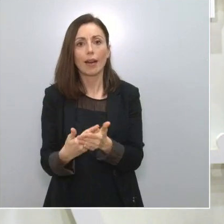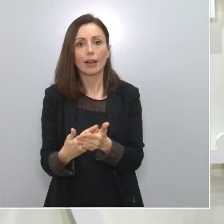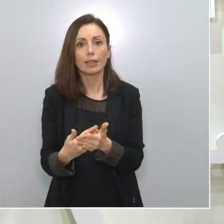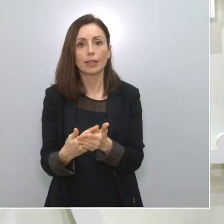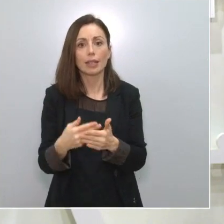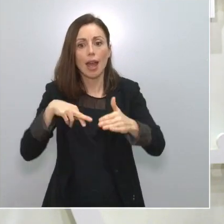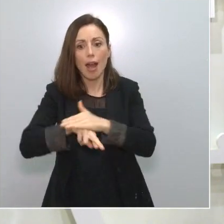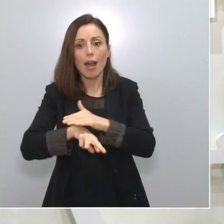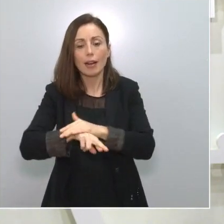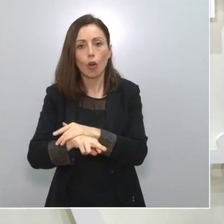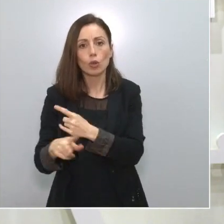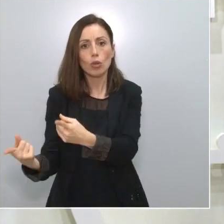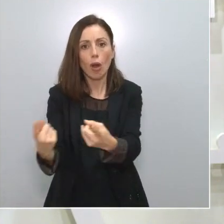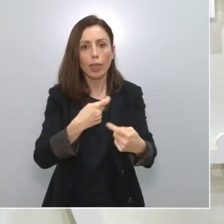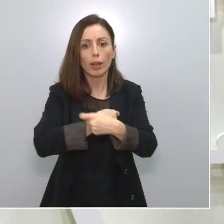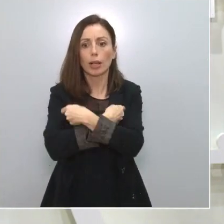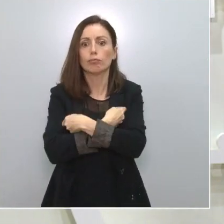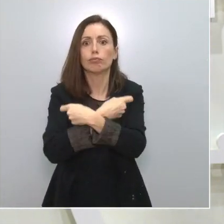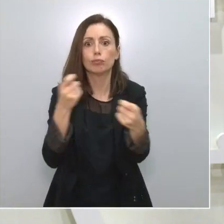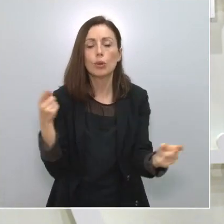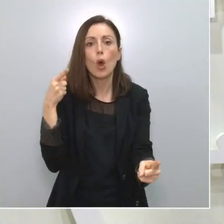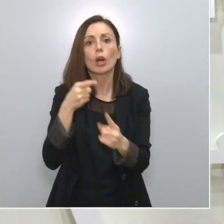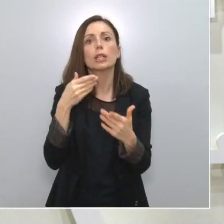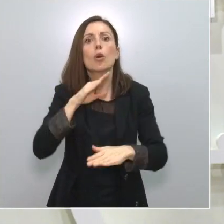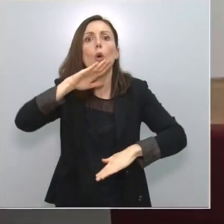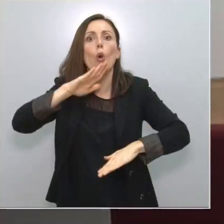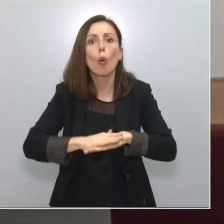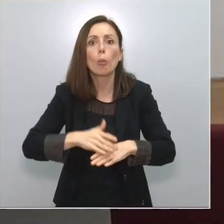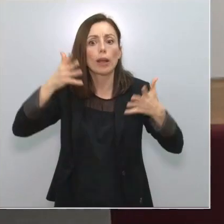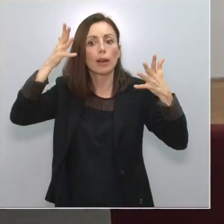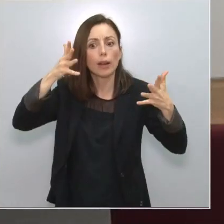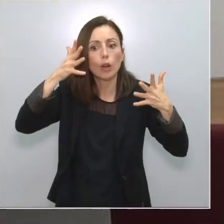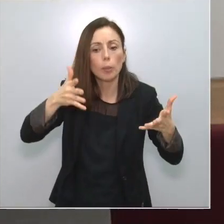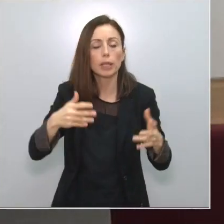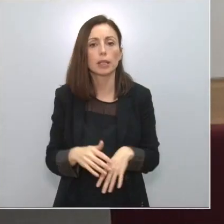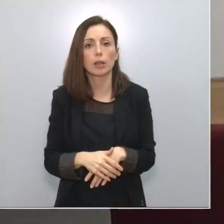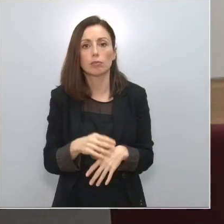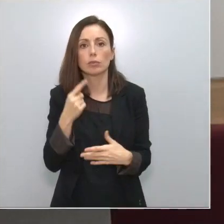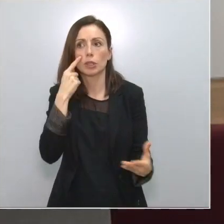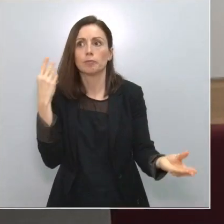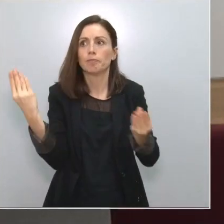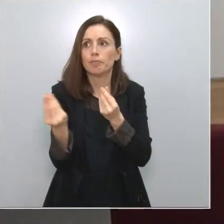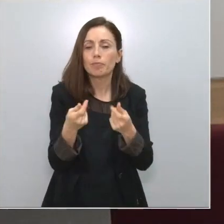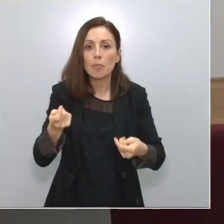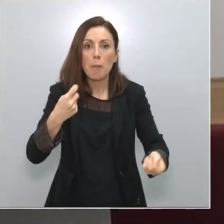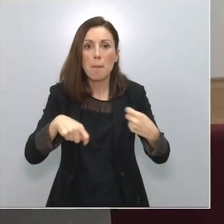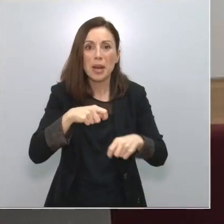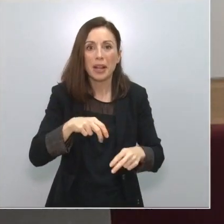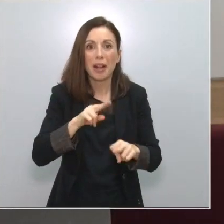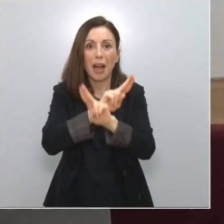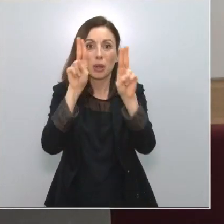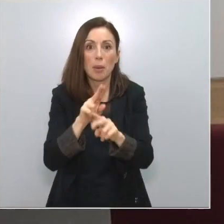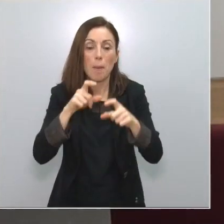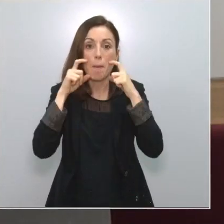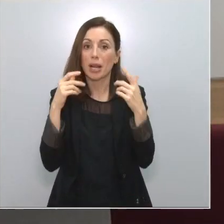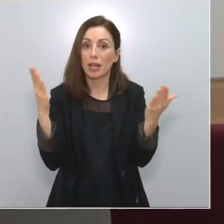los recursos necesarios para cumplir esa decisión o esa recomendación. Y lo que estamos viendo en el propio mercado internacional es que no tenemos